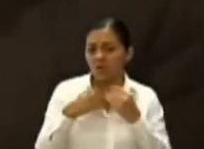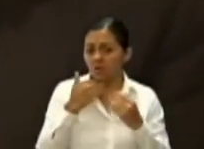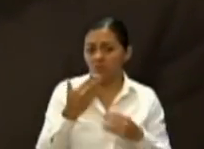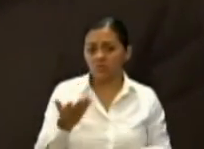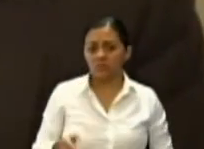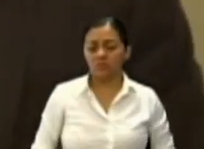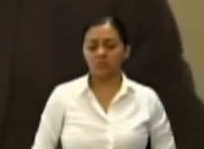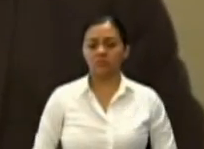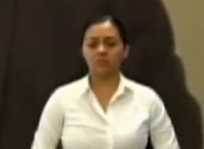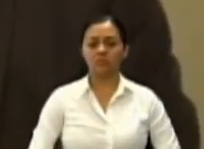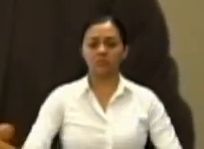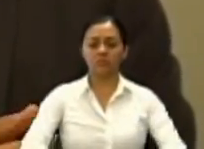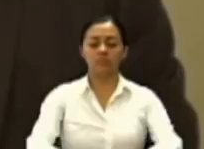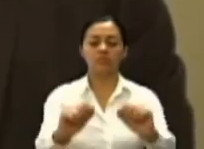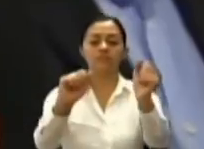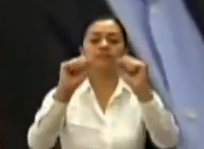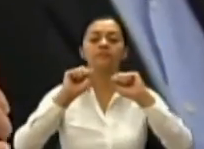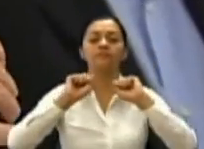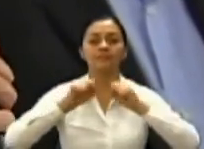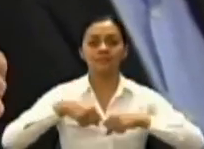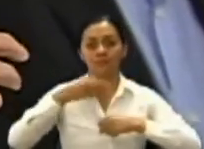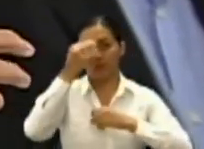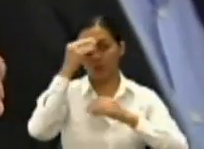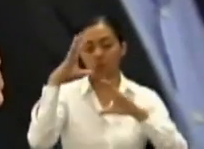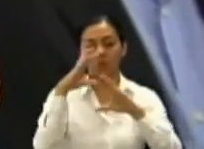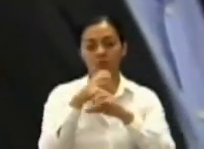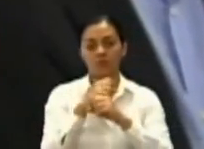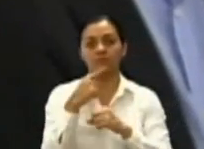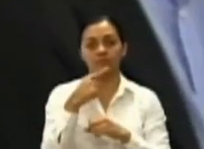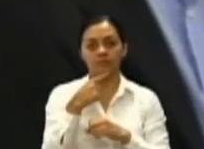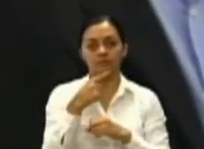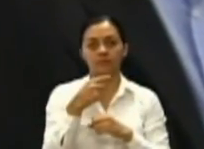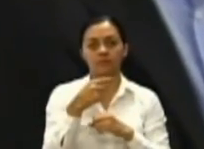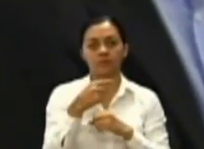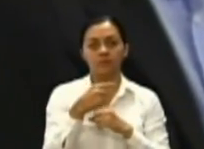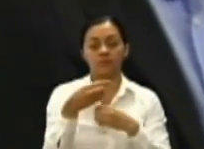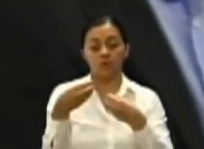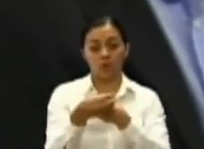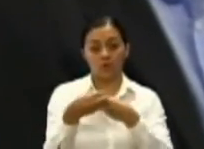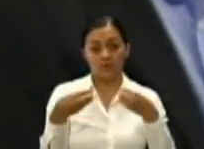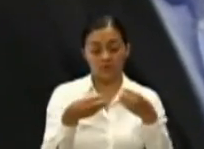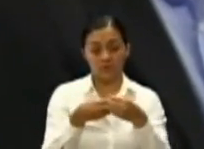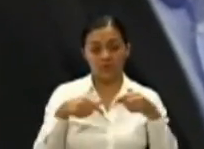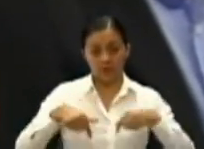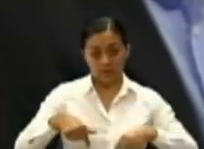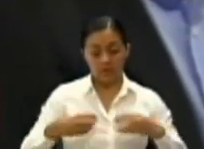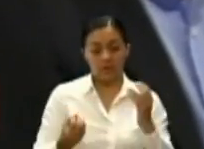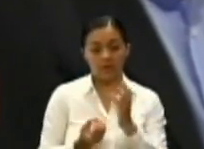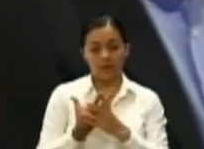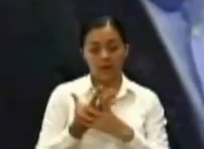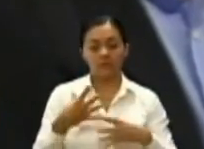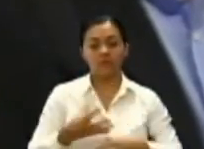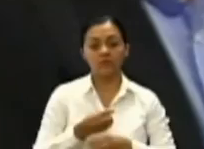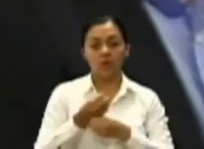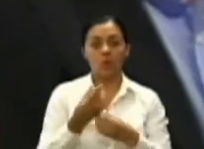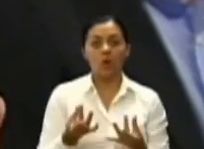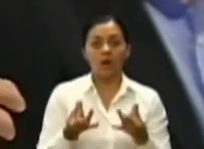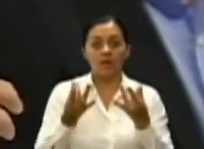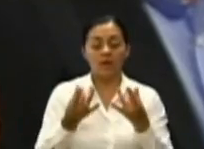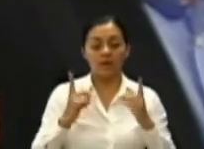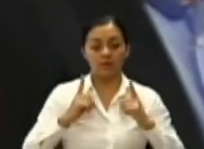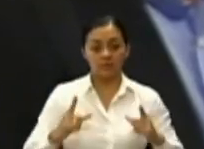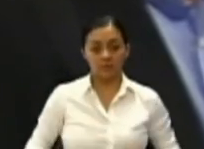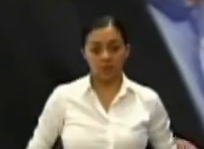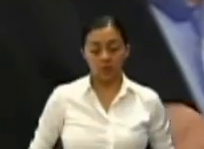claro presidente buenas noches la agencia de aseguramiento de la calidad de los servicios de salud y de la medicina